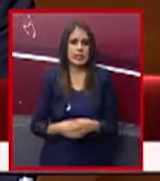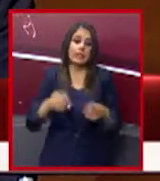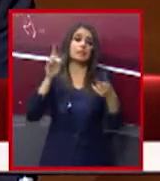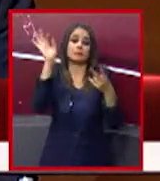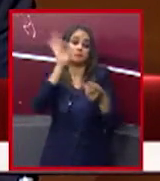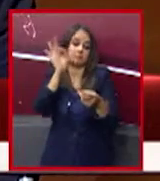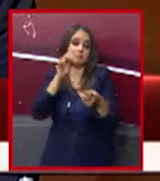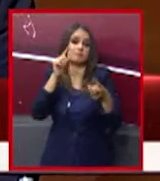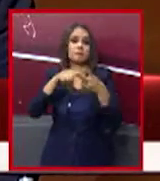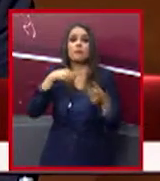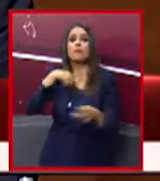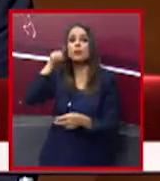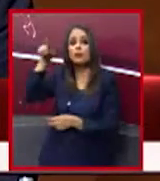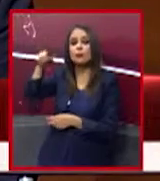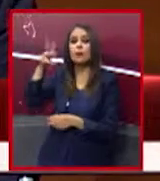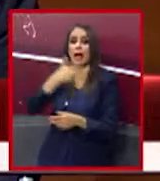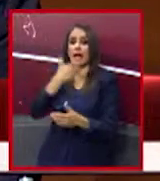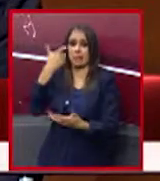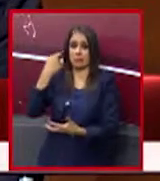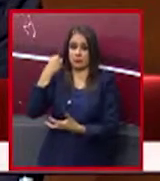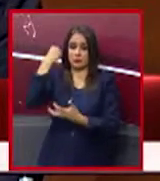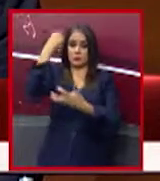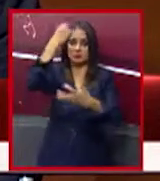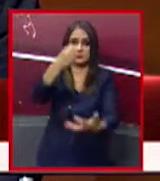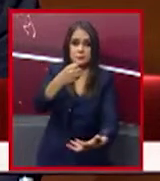no precisamente hay que invertir